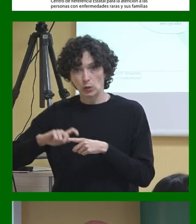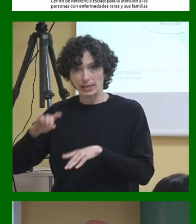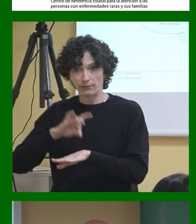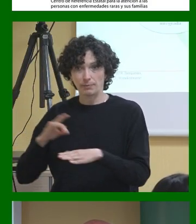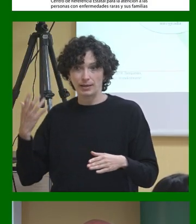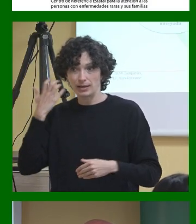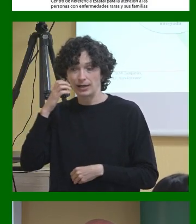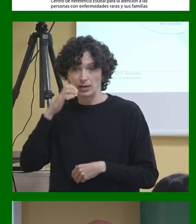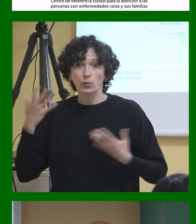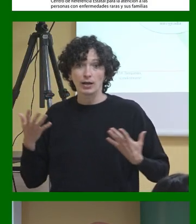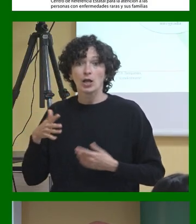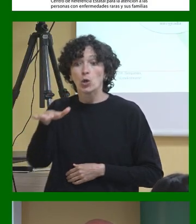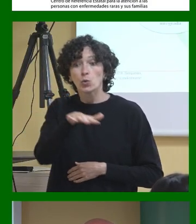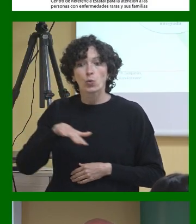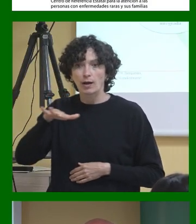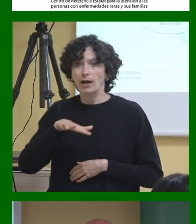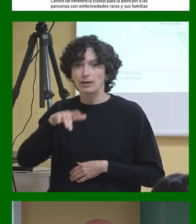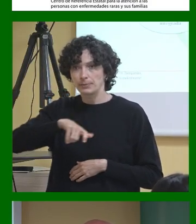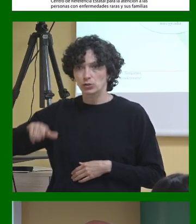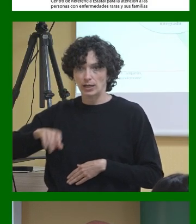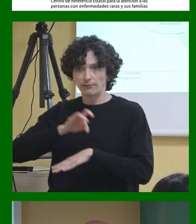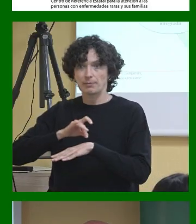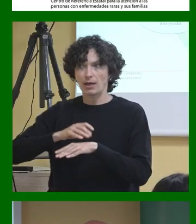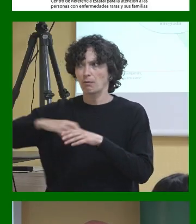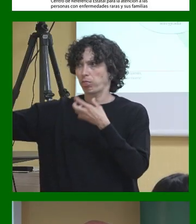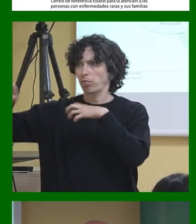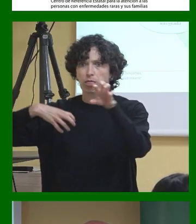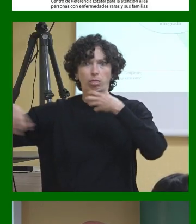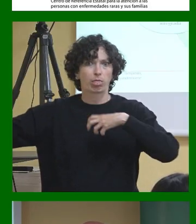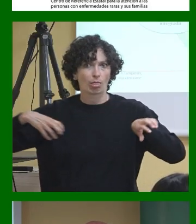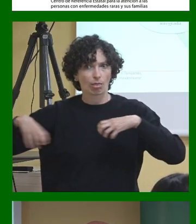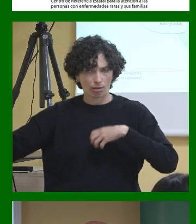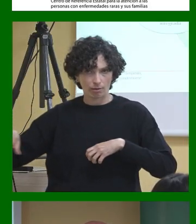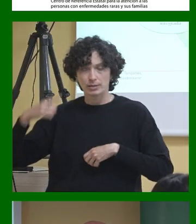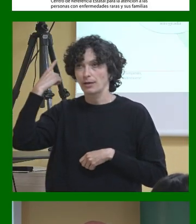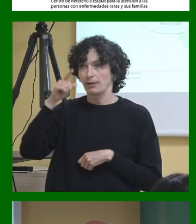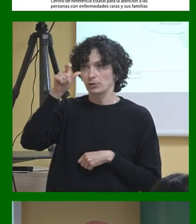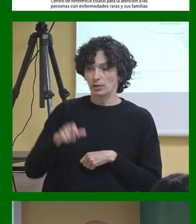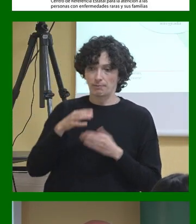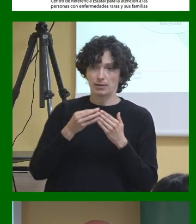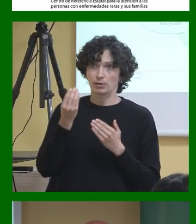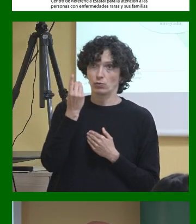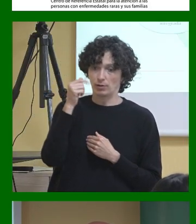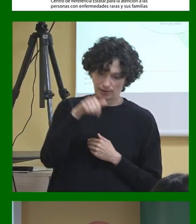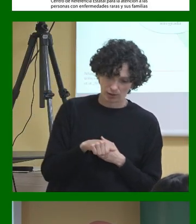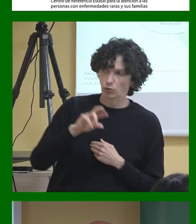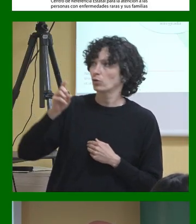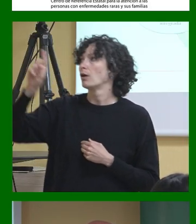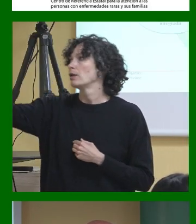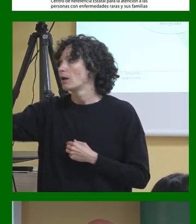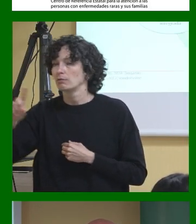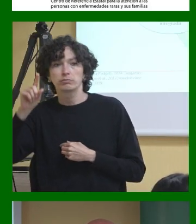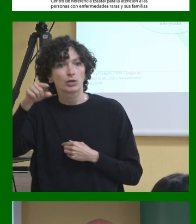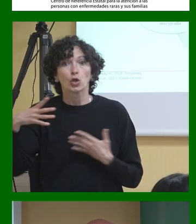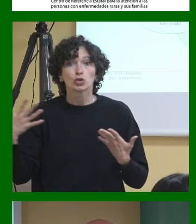tema de la dispersión geográfica y el saber que, dado que existe que un paciente está aquí y otro está allá, el que no puedes acceder a